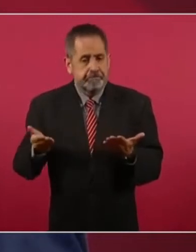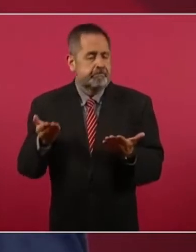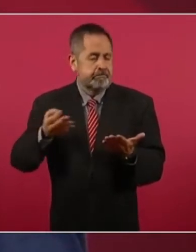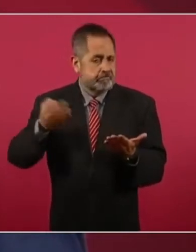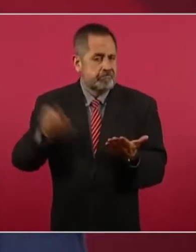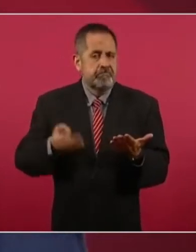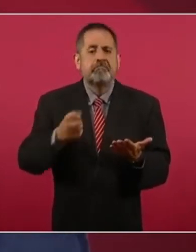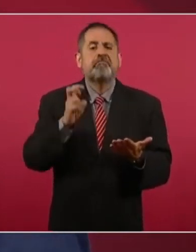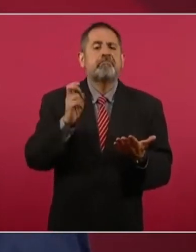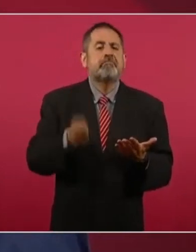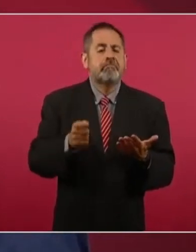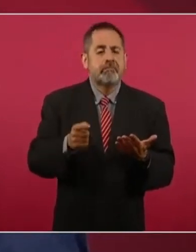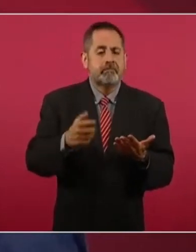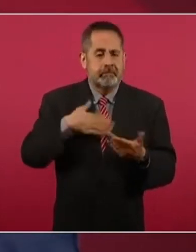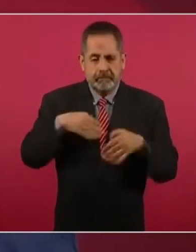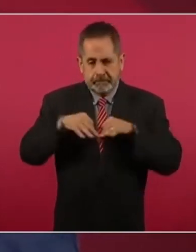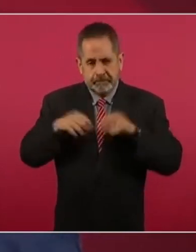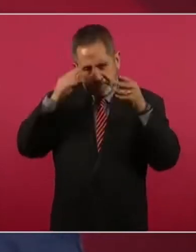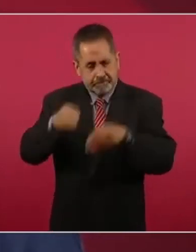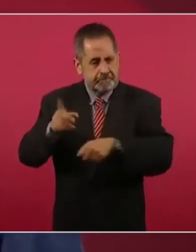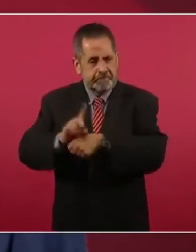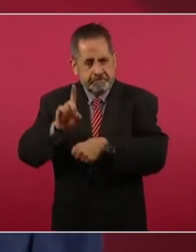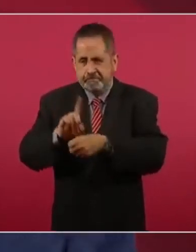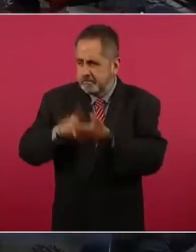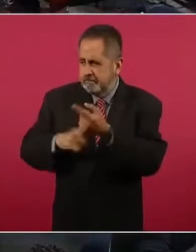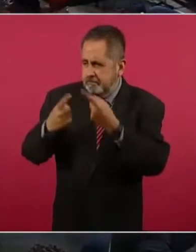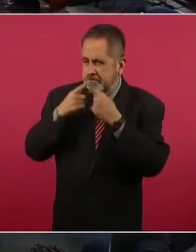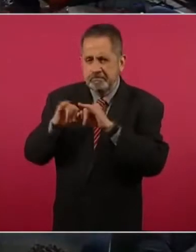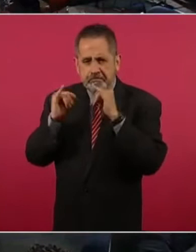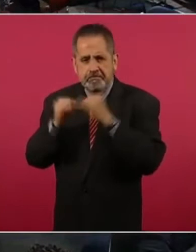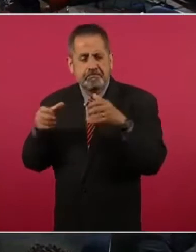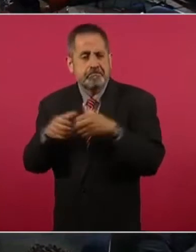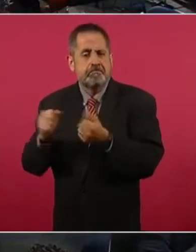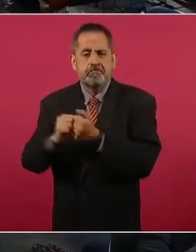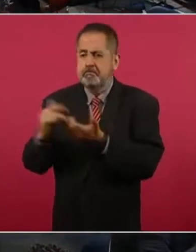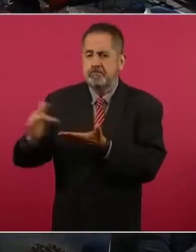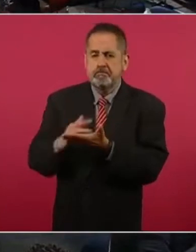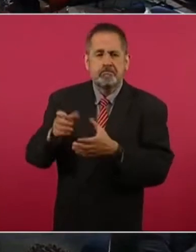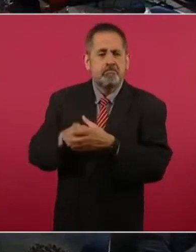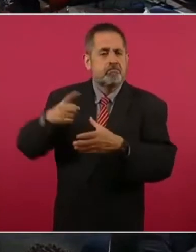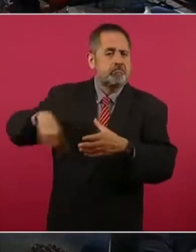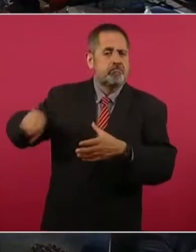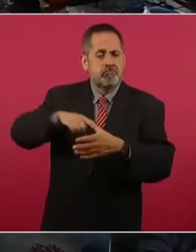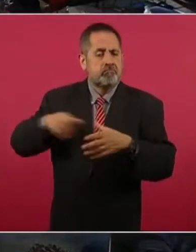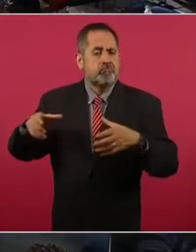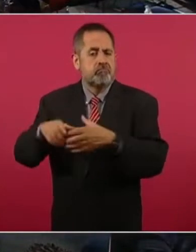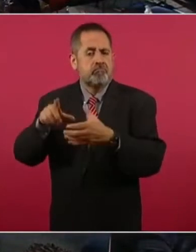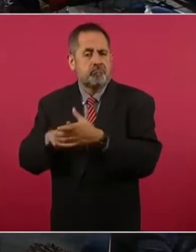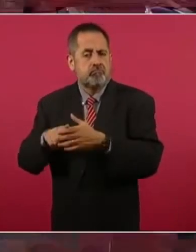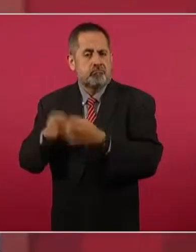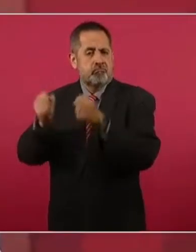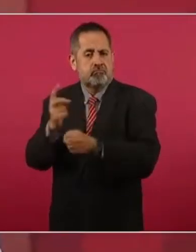por mi trabajo diario, con el apoyo de todo el gabinete